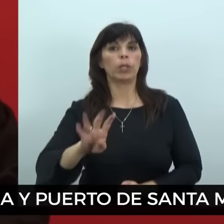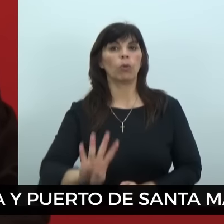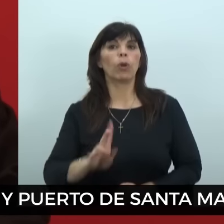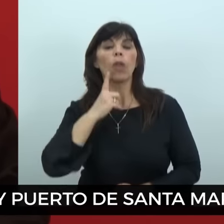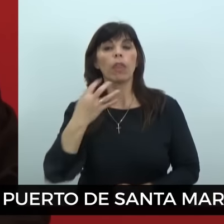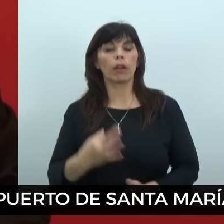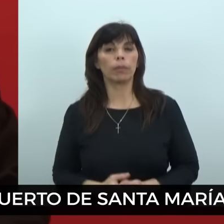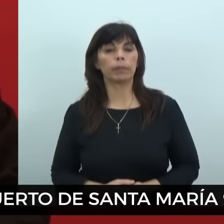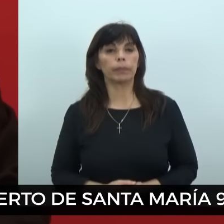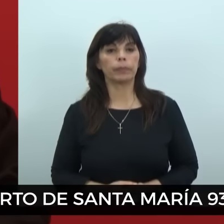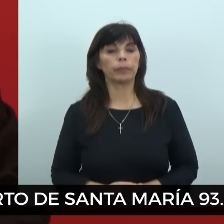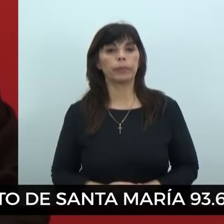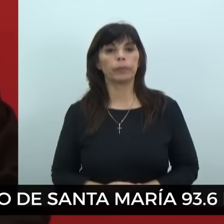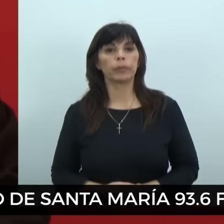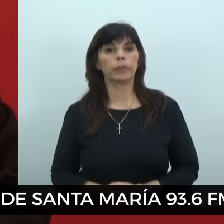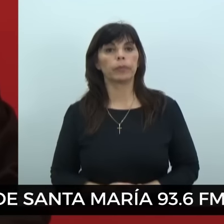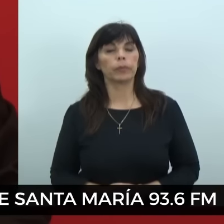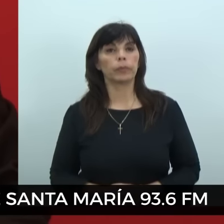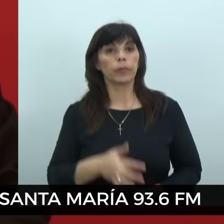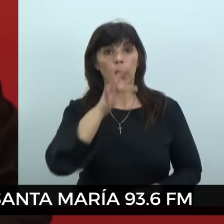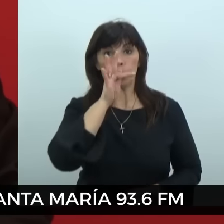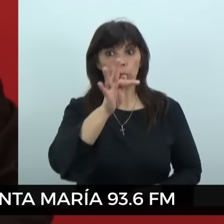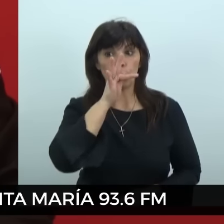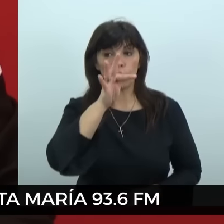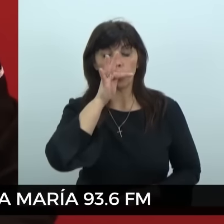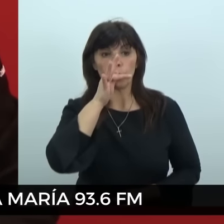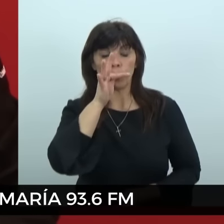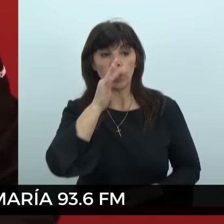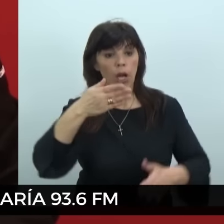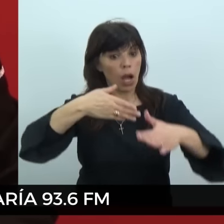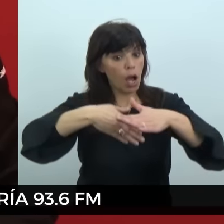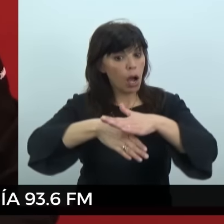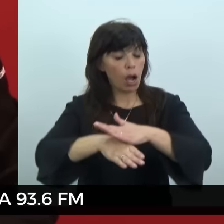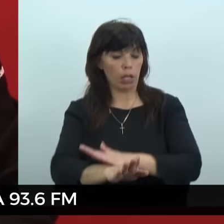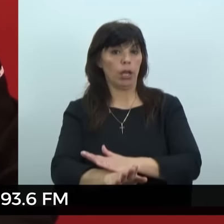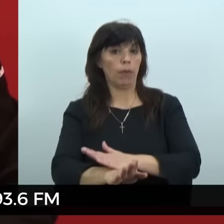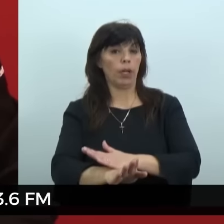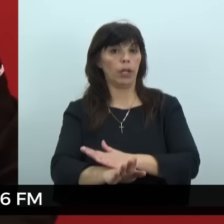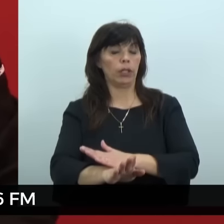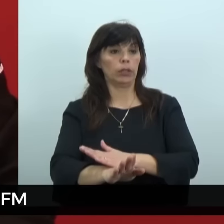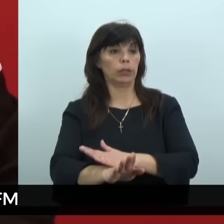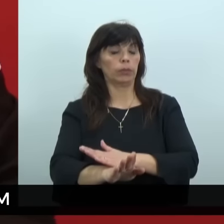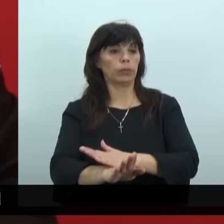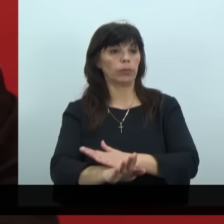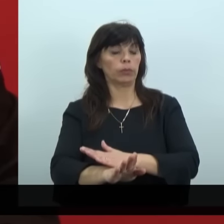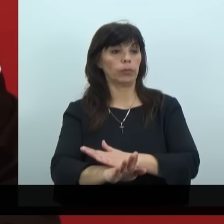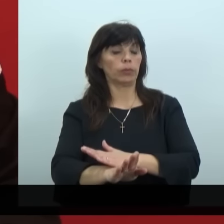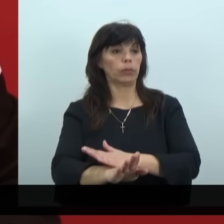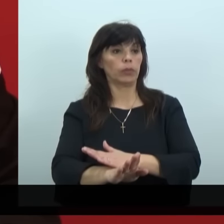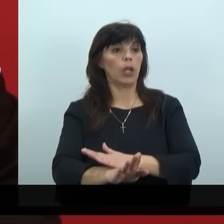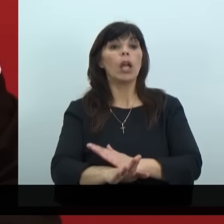dice, por medio de las cuales nos ha dado preciosas y grandísimas